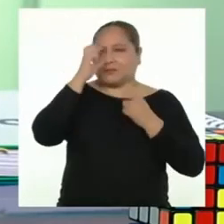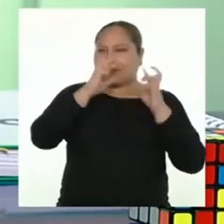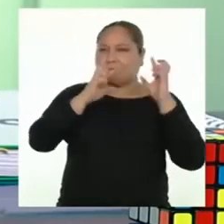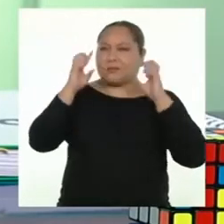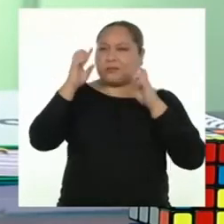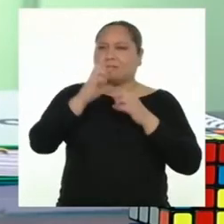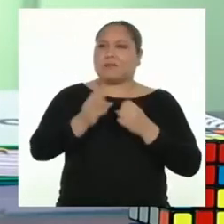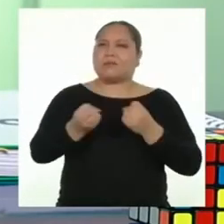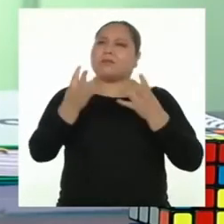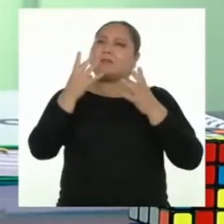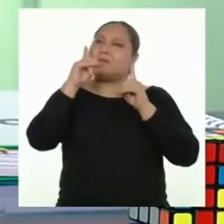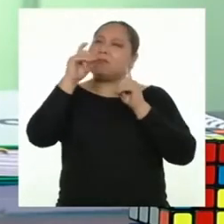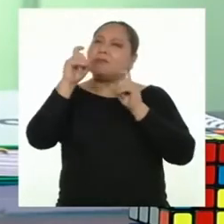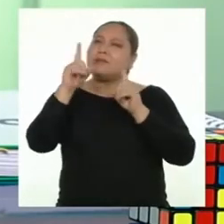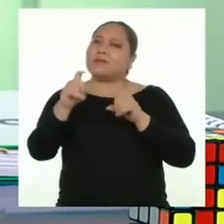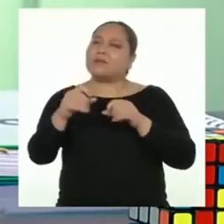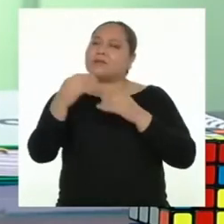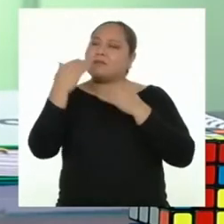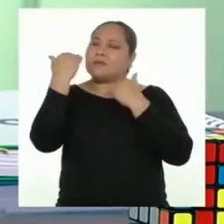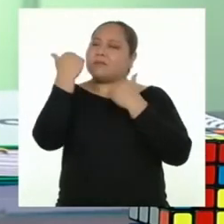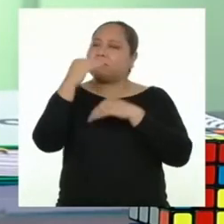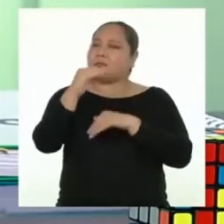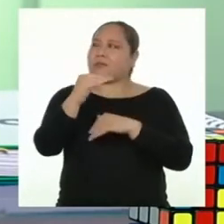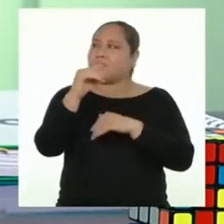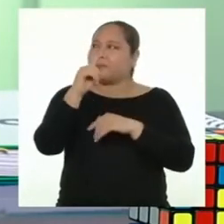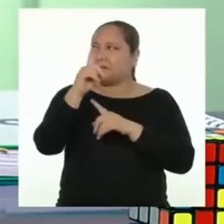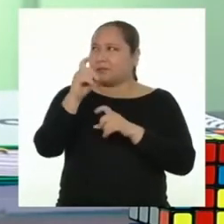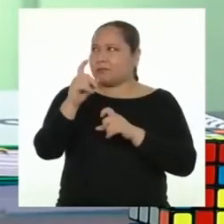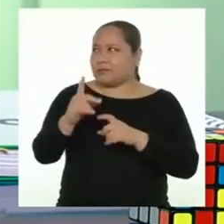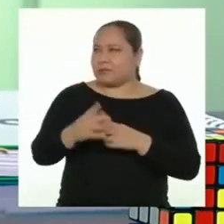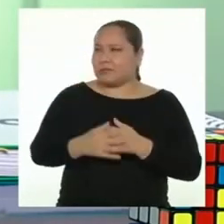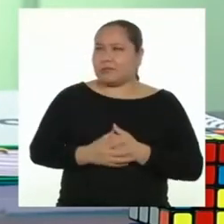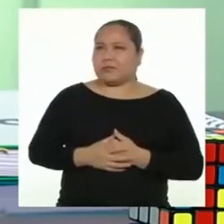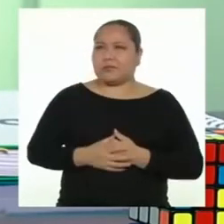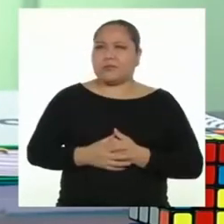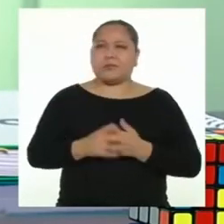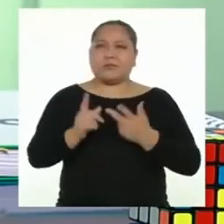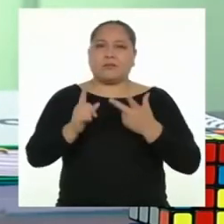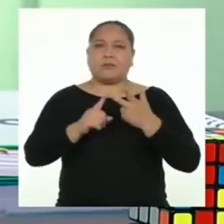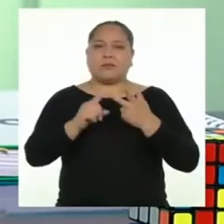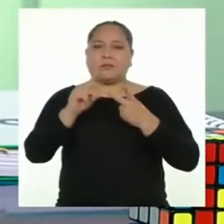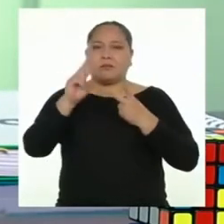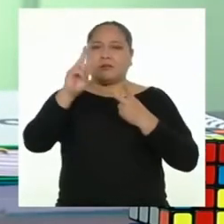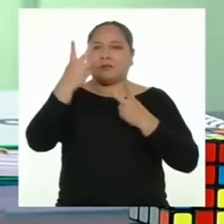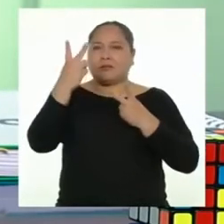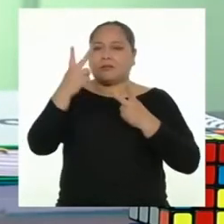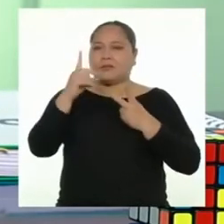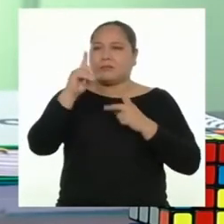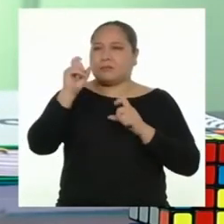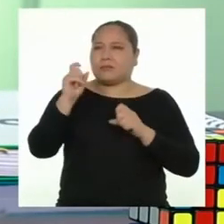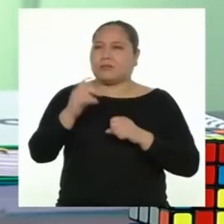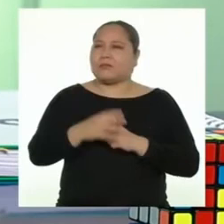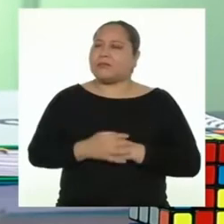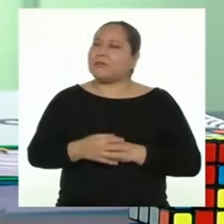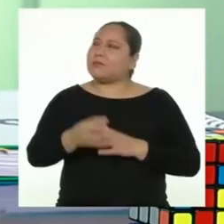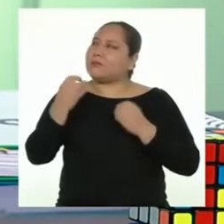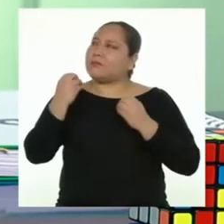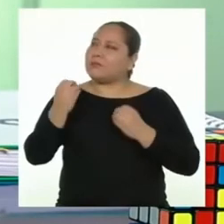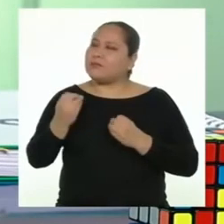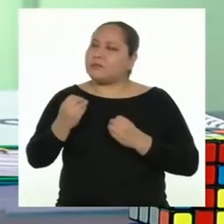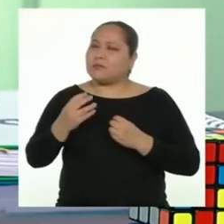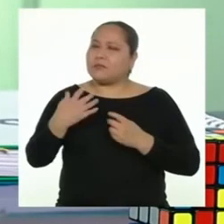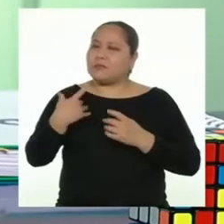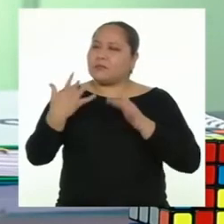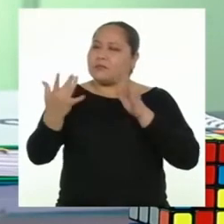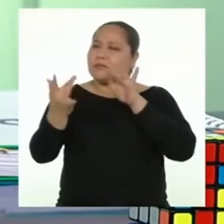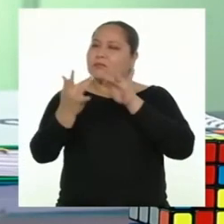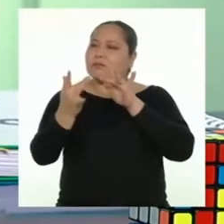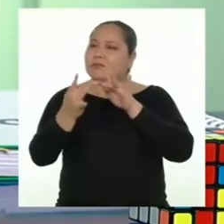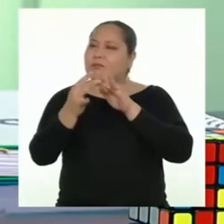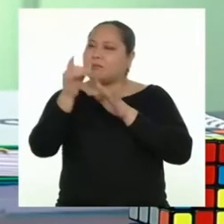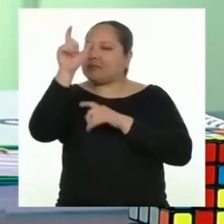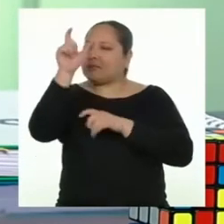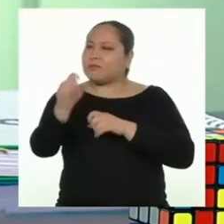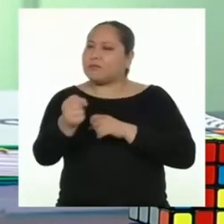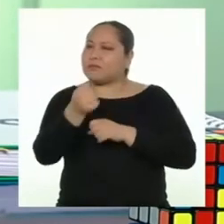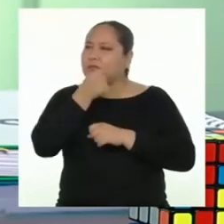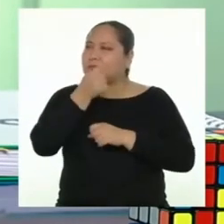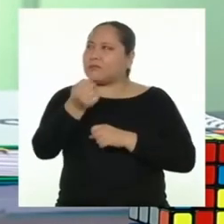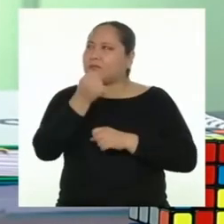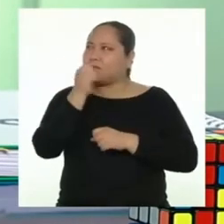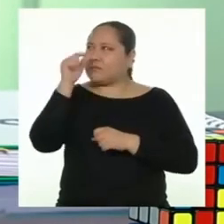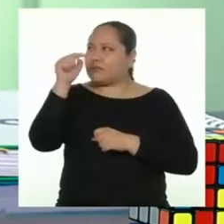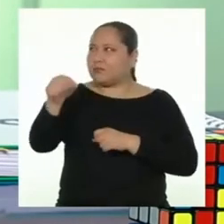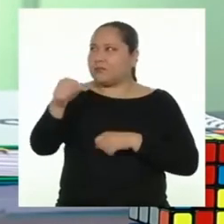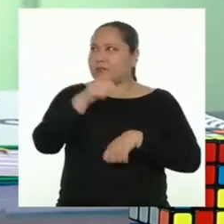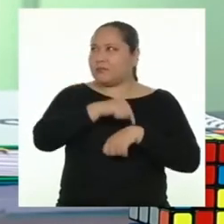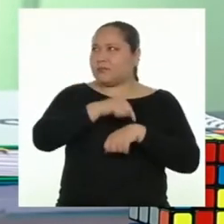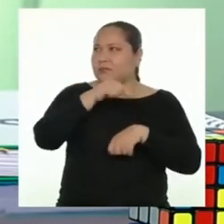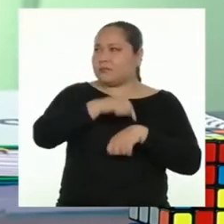es cuántas preguntas debe tener el cuestionario y la segunda es cómo se puede contactar con el entrevistado